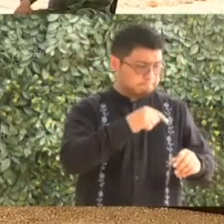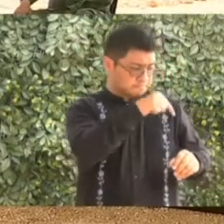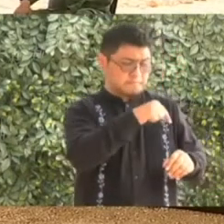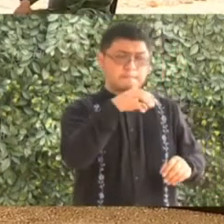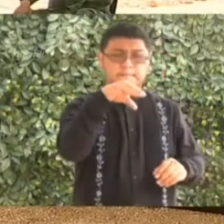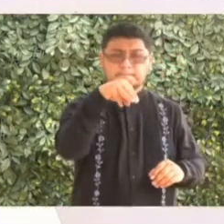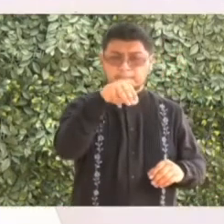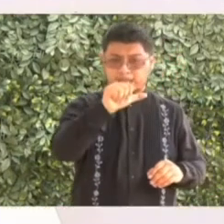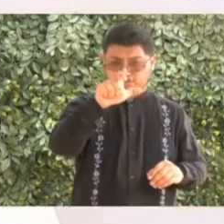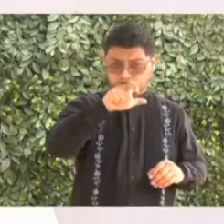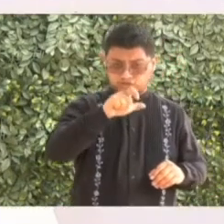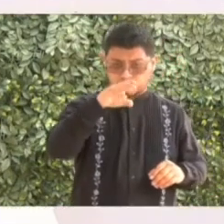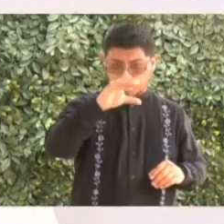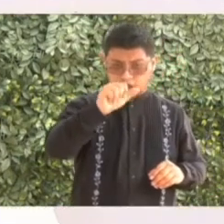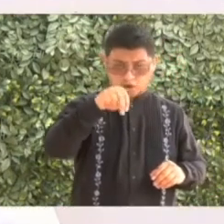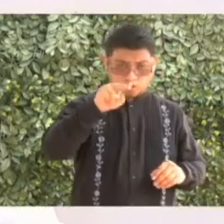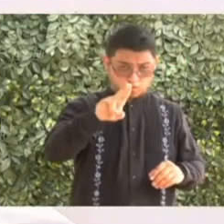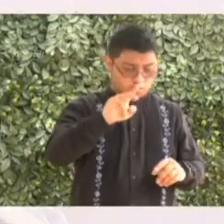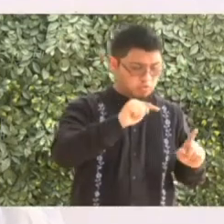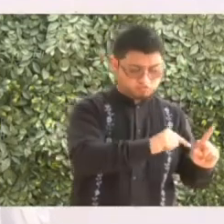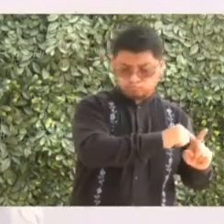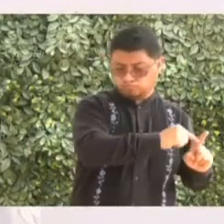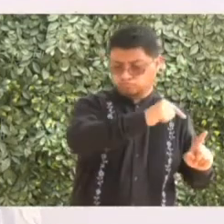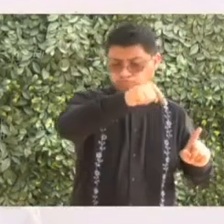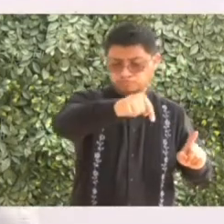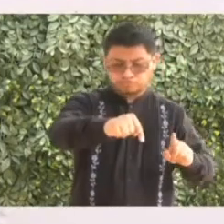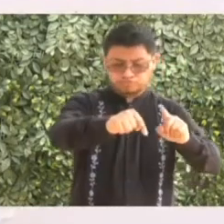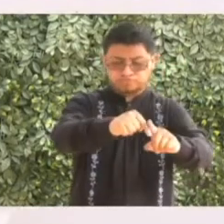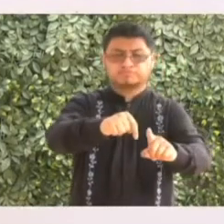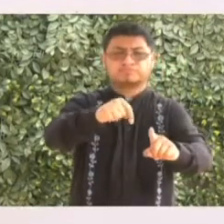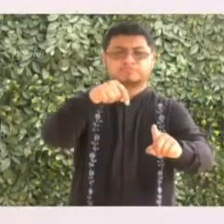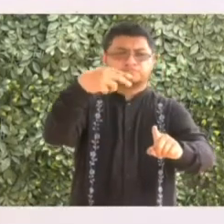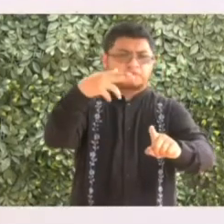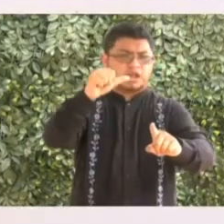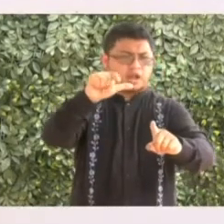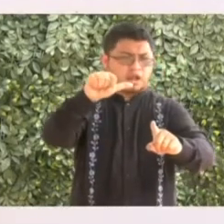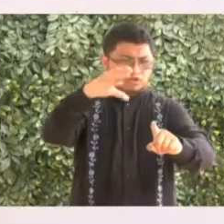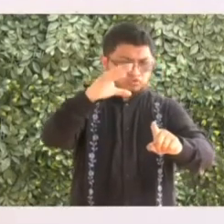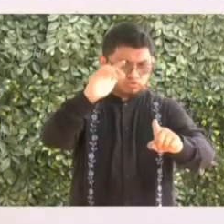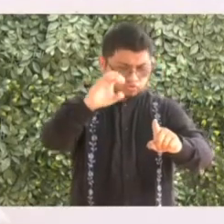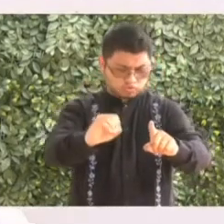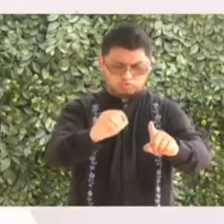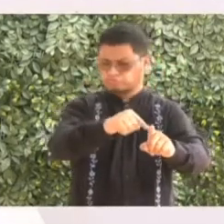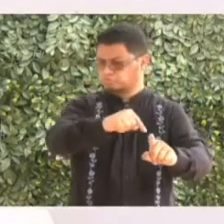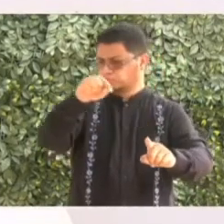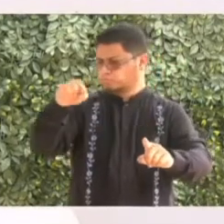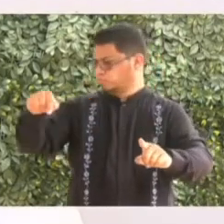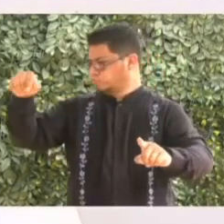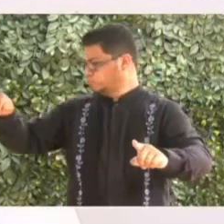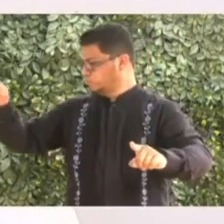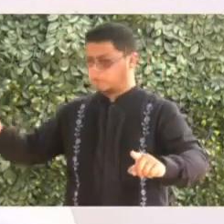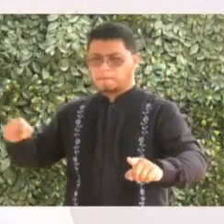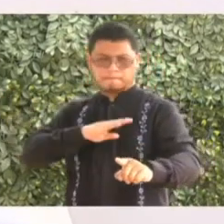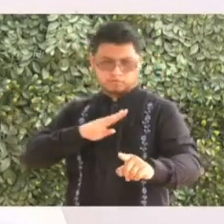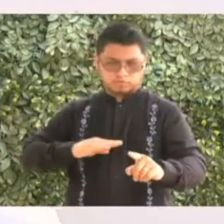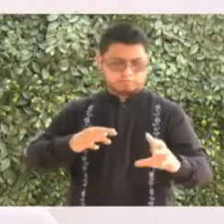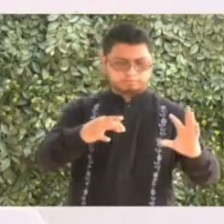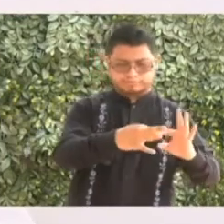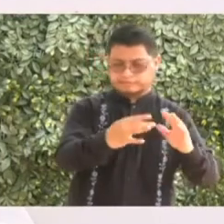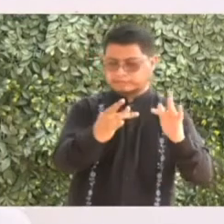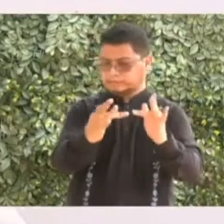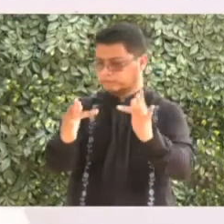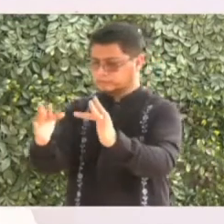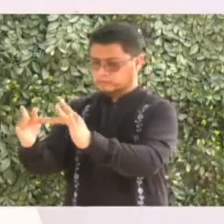Alachó. Y tenemos en proceso 25 kilómetros ya de terracería, señor presidente.